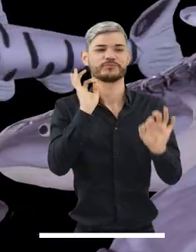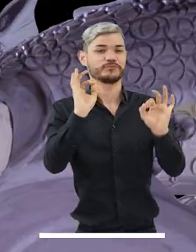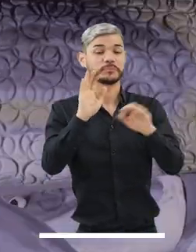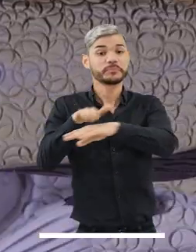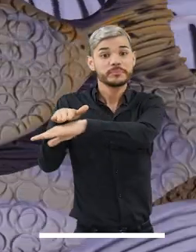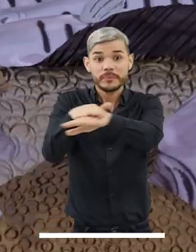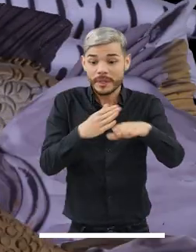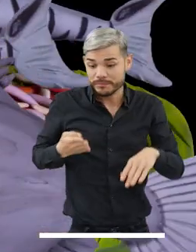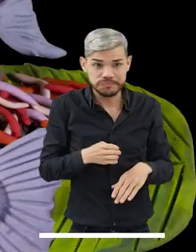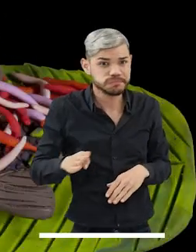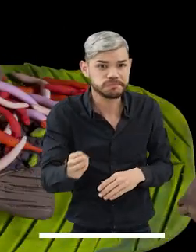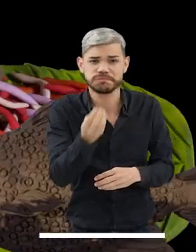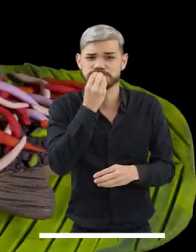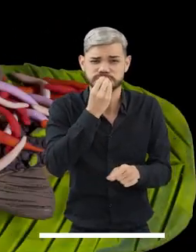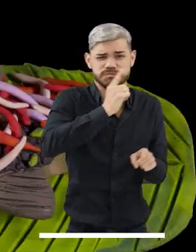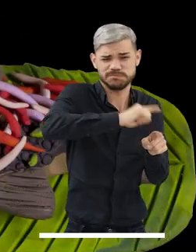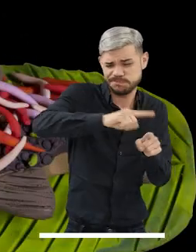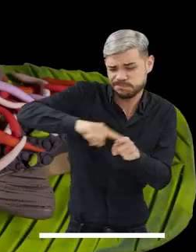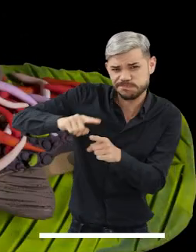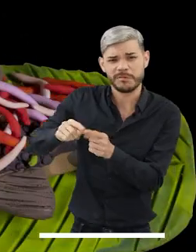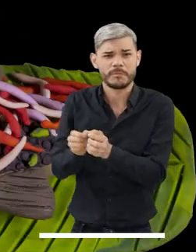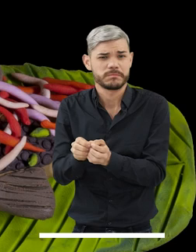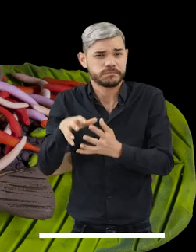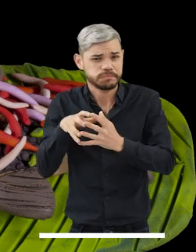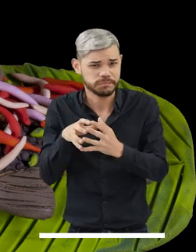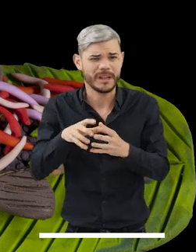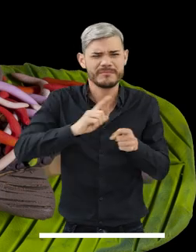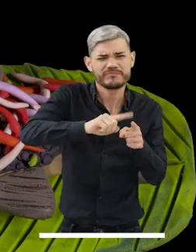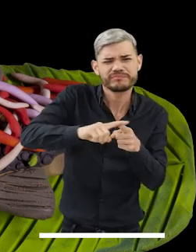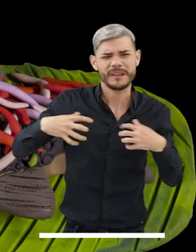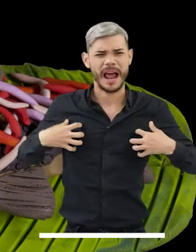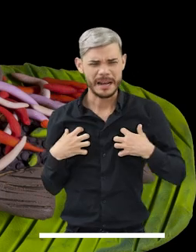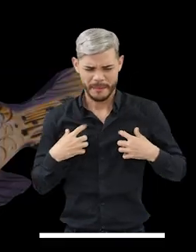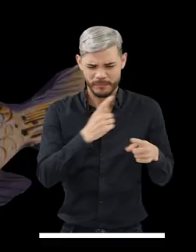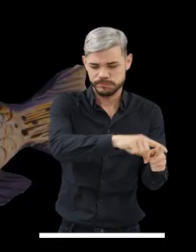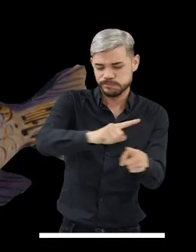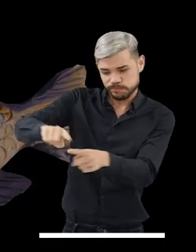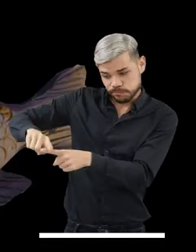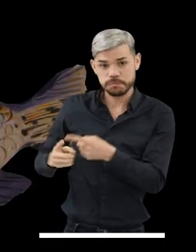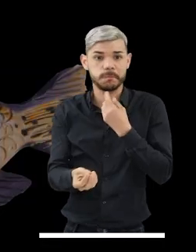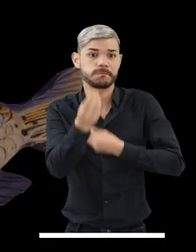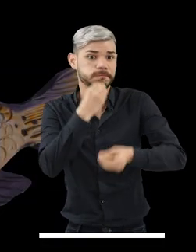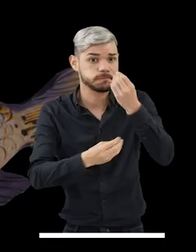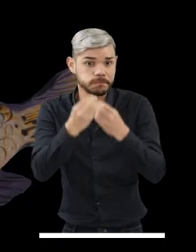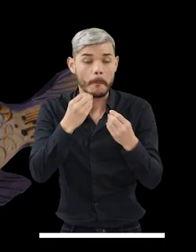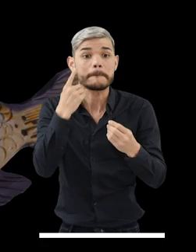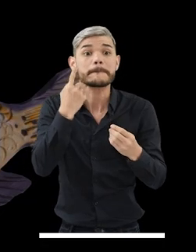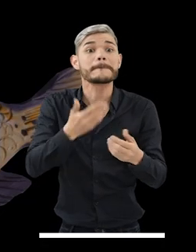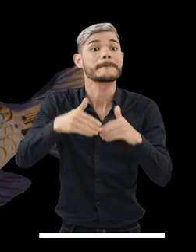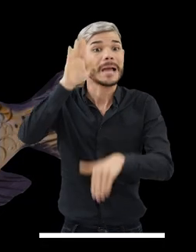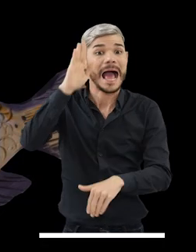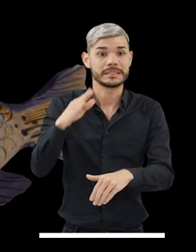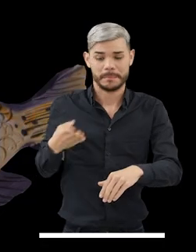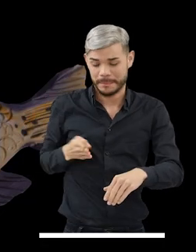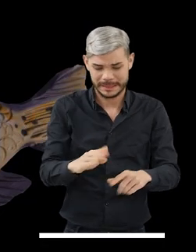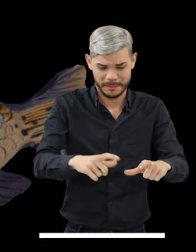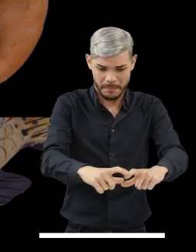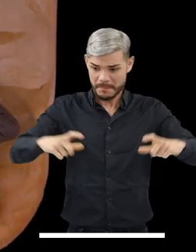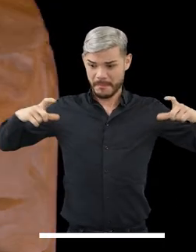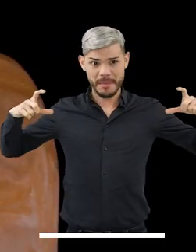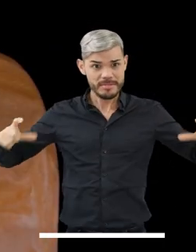en el Amazonas. Además de pirañas, bagres, cachamas y otros, destaca el gigante pirarucú por su deliciosa